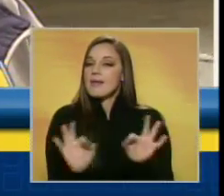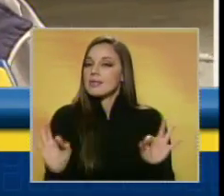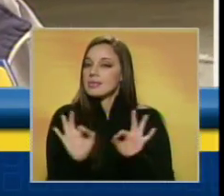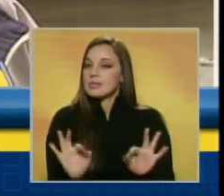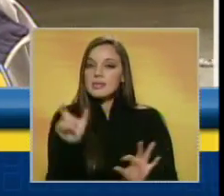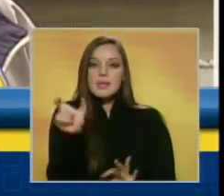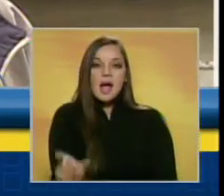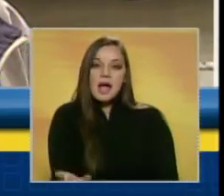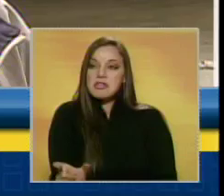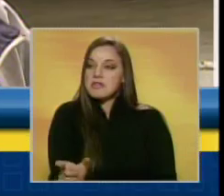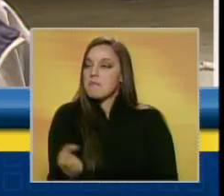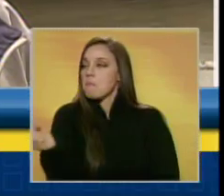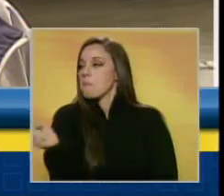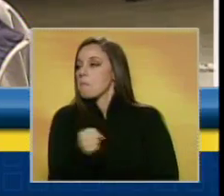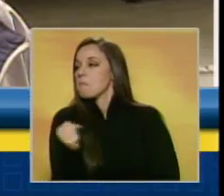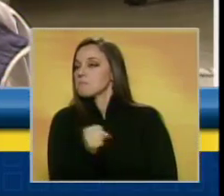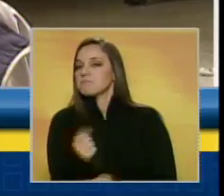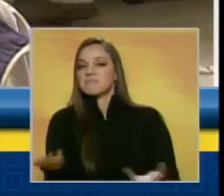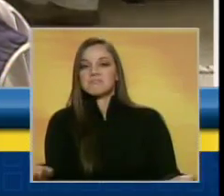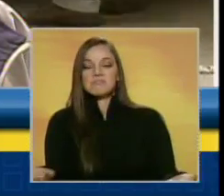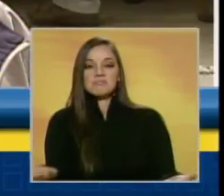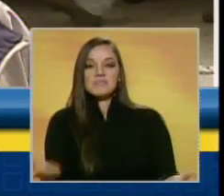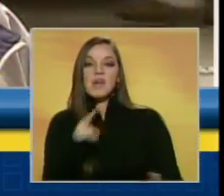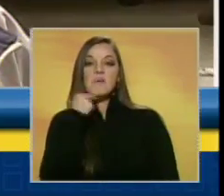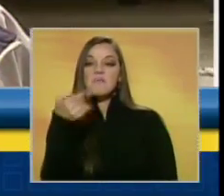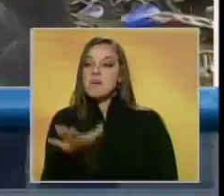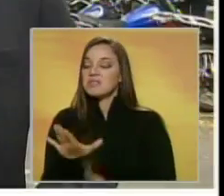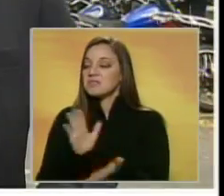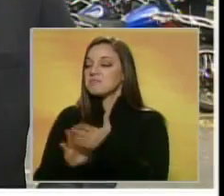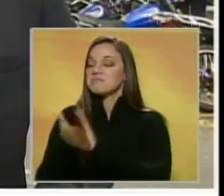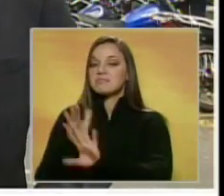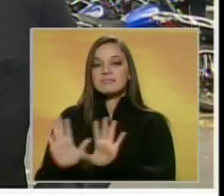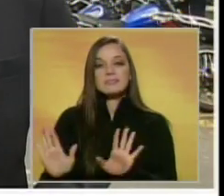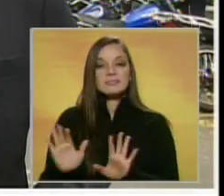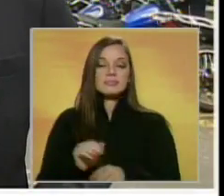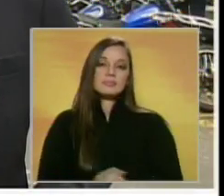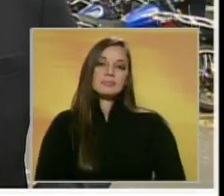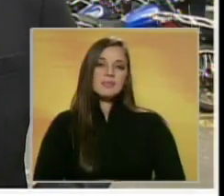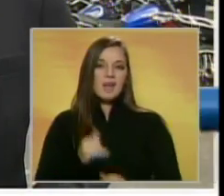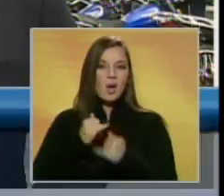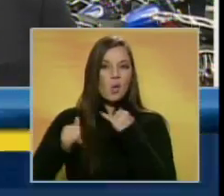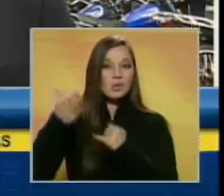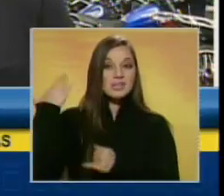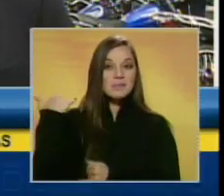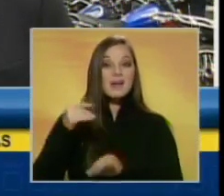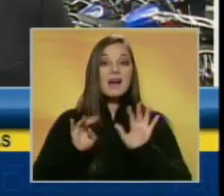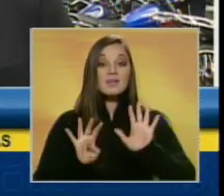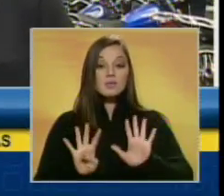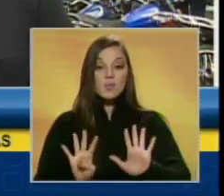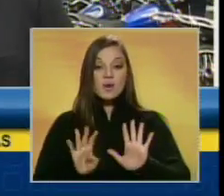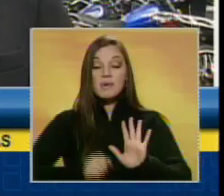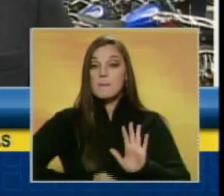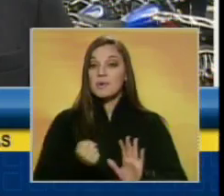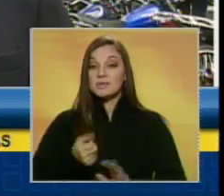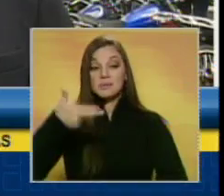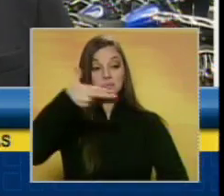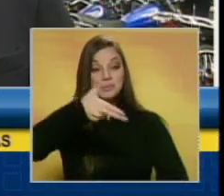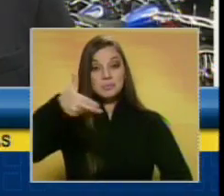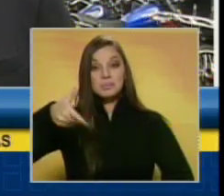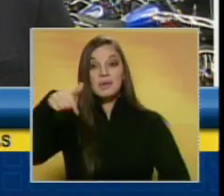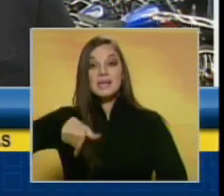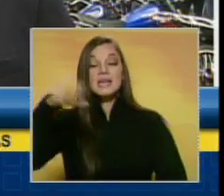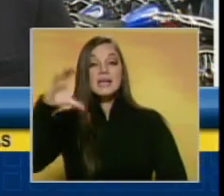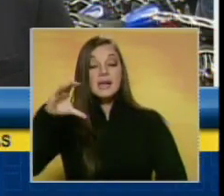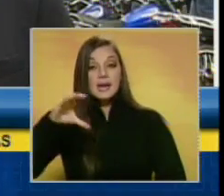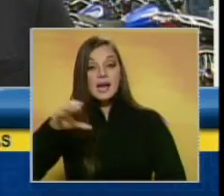nadie responde por nadie, el muerto se quedó. En la última semana, 9 policías han sido asesinados en Caracas